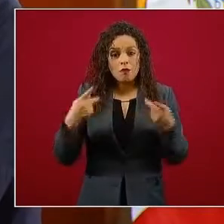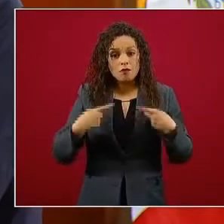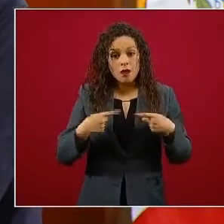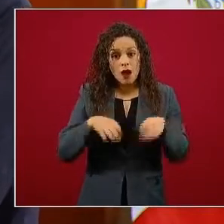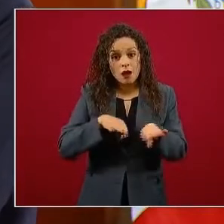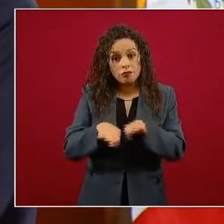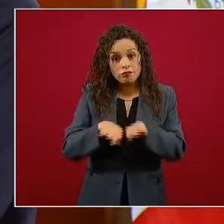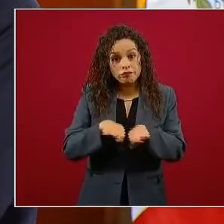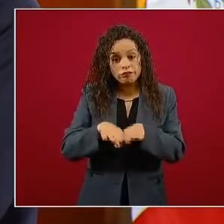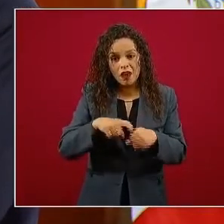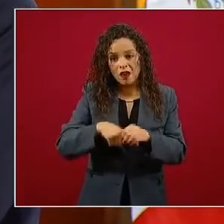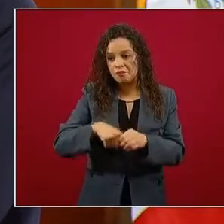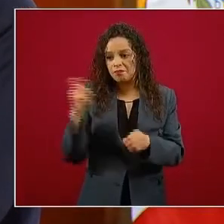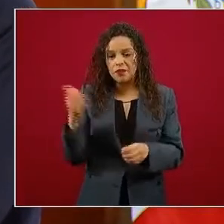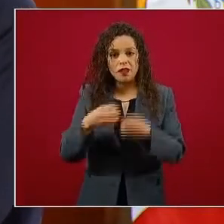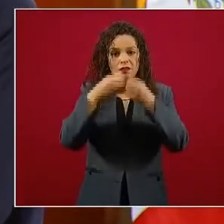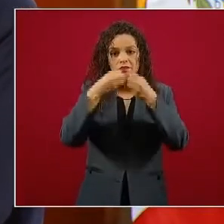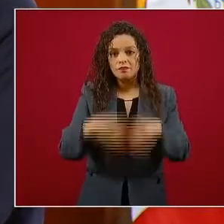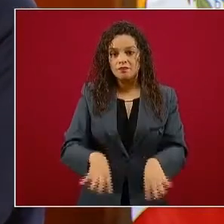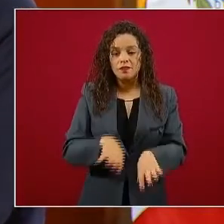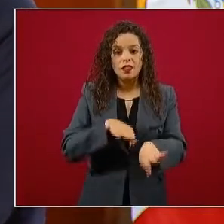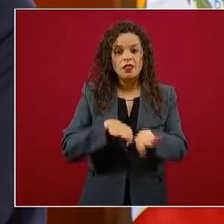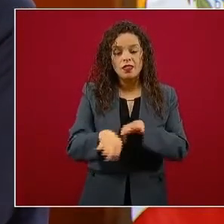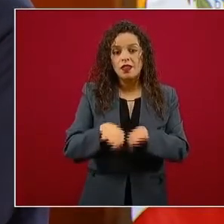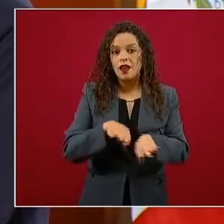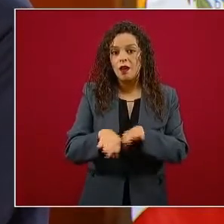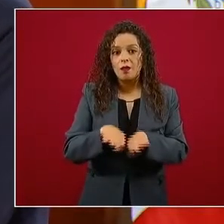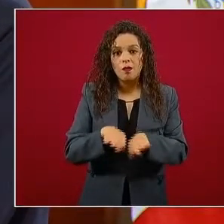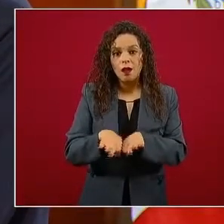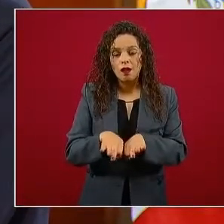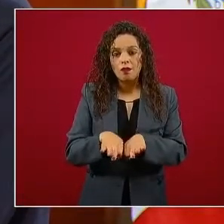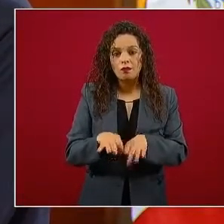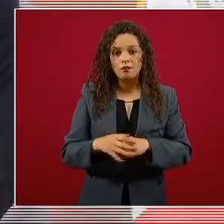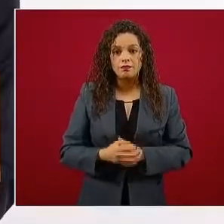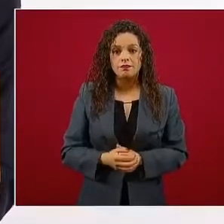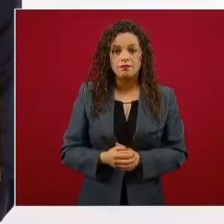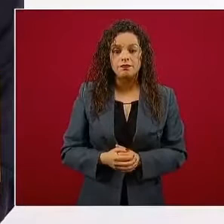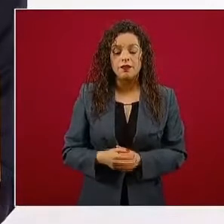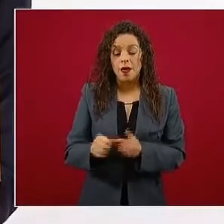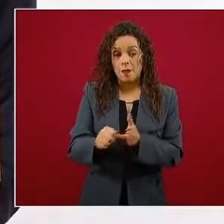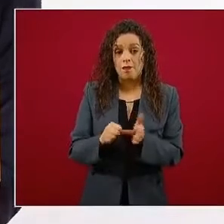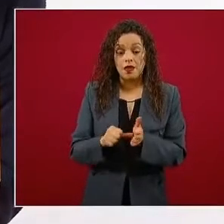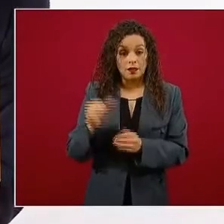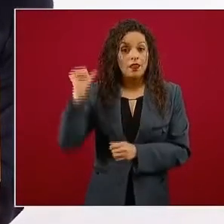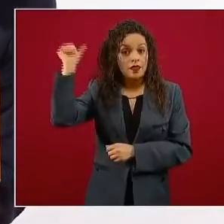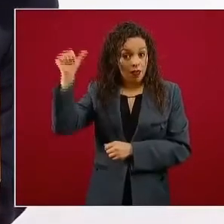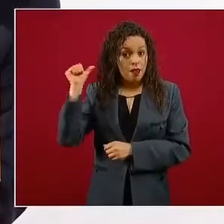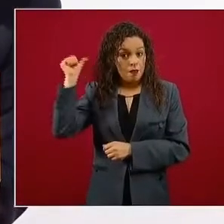trabajadores perdieron su empleo en abril. En mayo